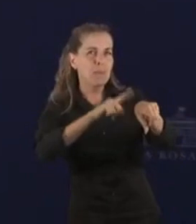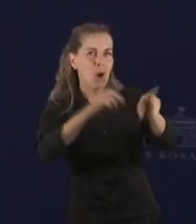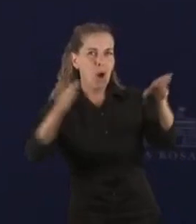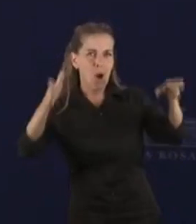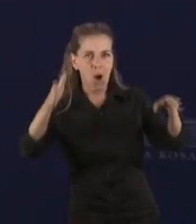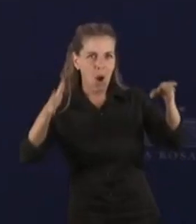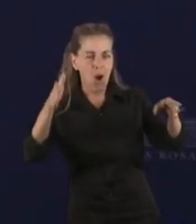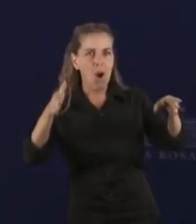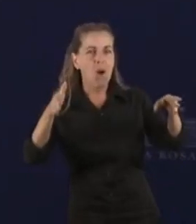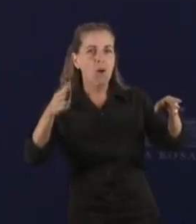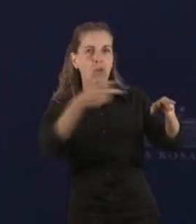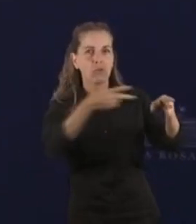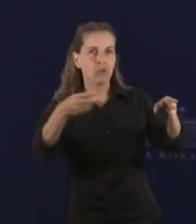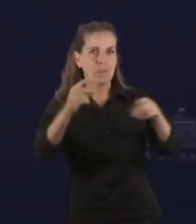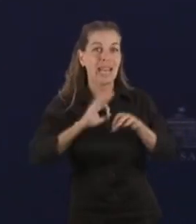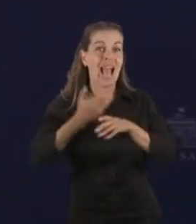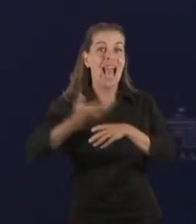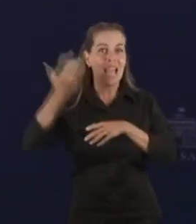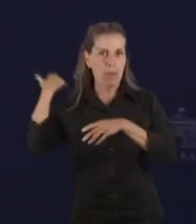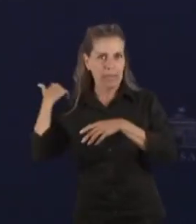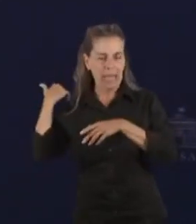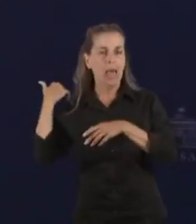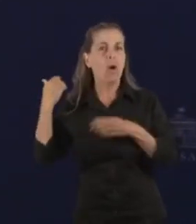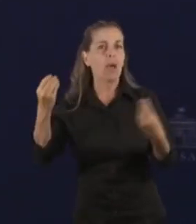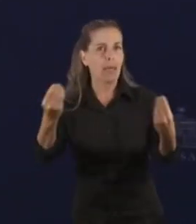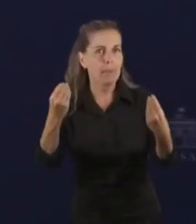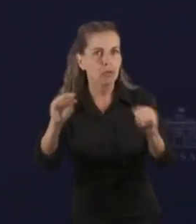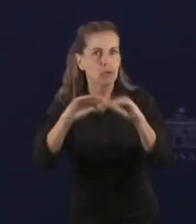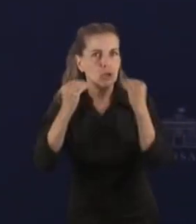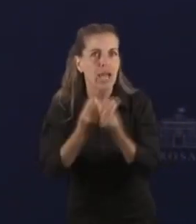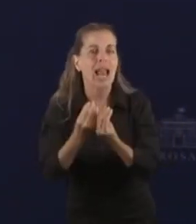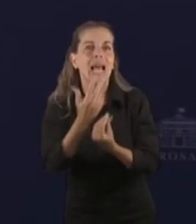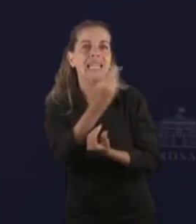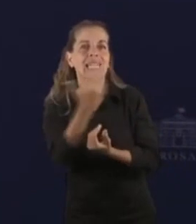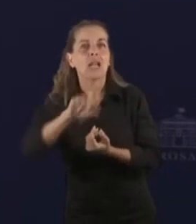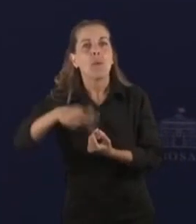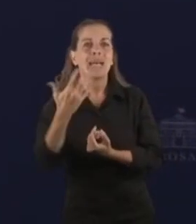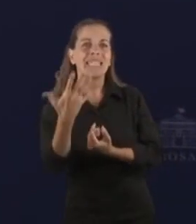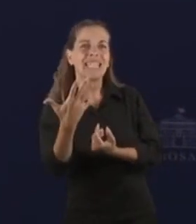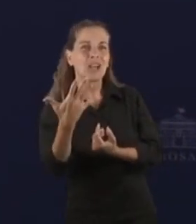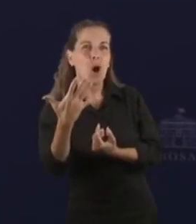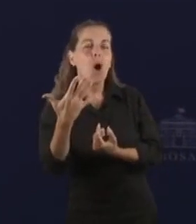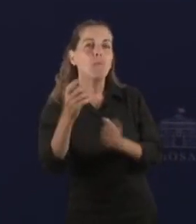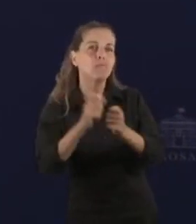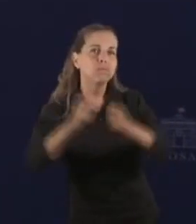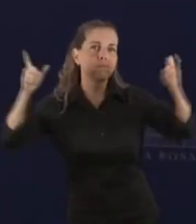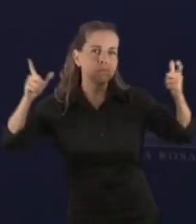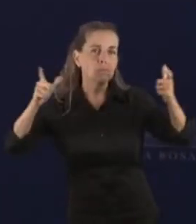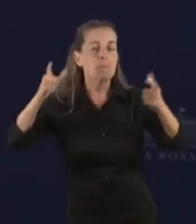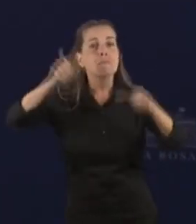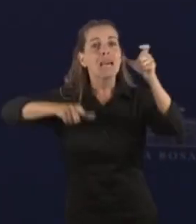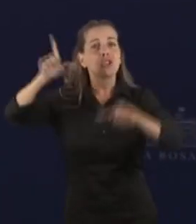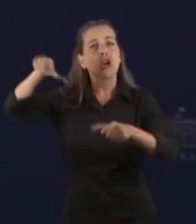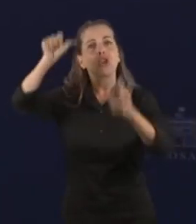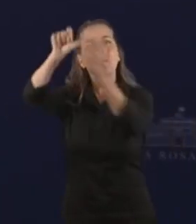a los mismos 15 días del año anterior Se recibieron 33,5 por más de turistas extranjeros generaron